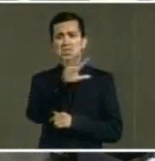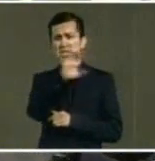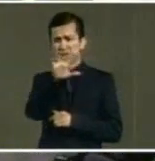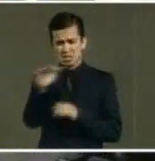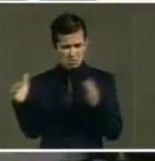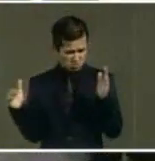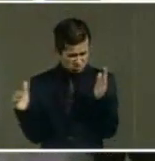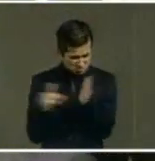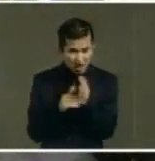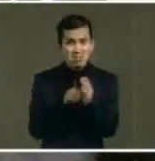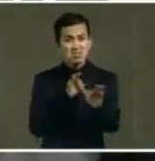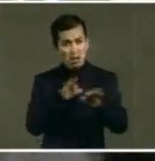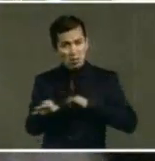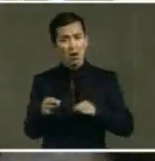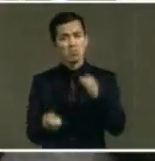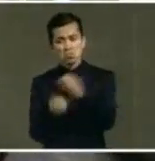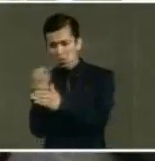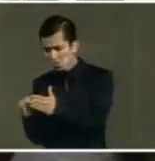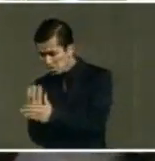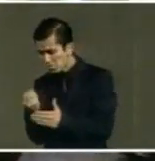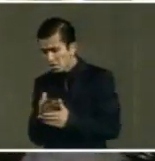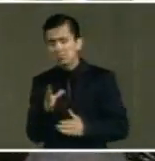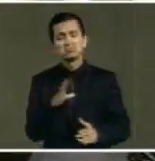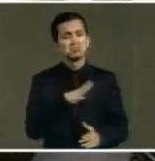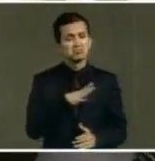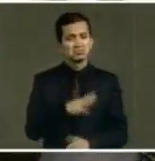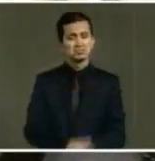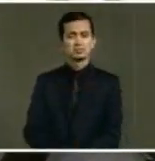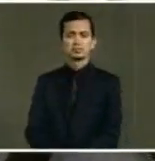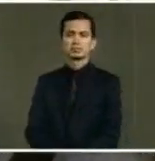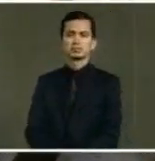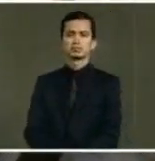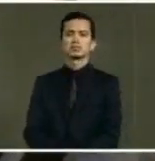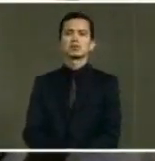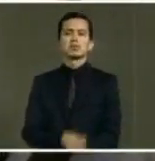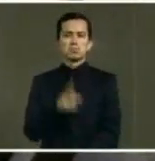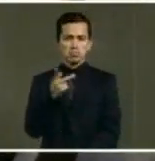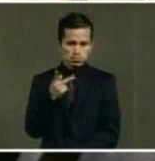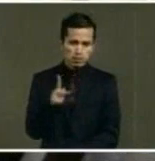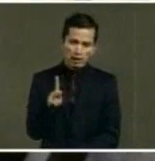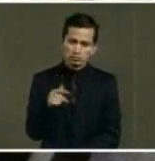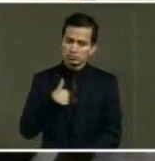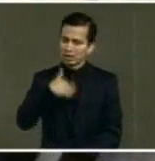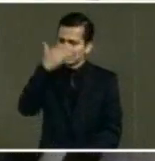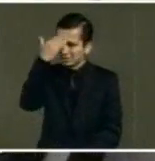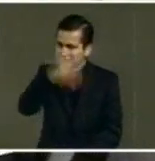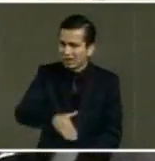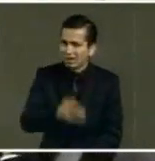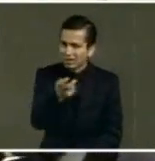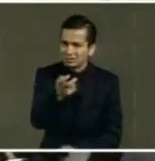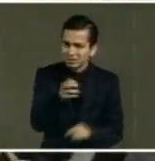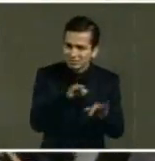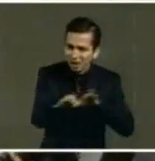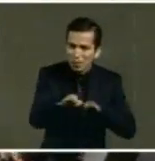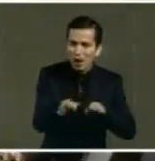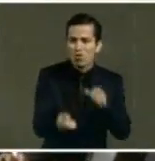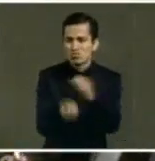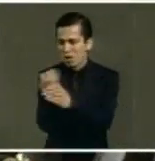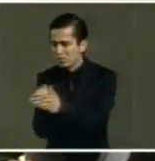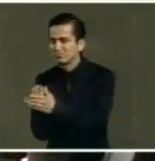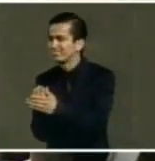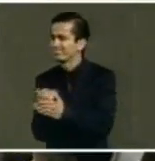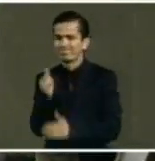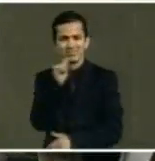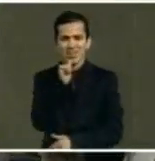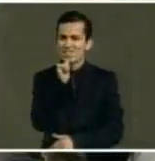de empleos formales netos más. Sin embargo, sé muy bien que el empleo generado es todavía insuficiente para